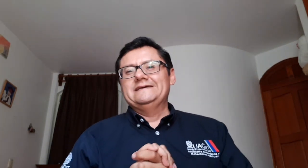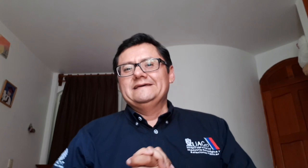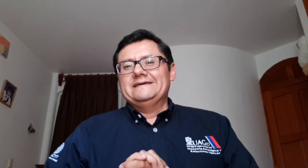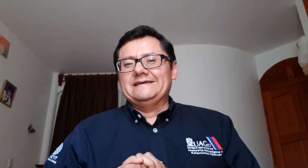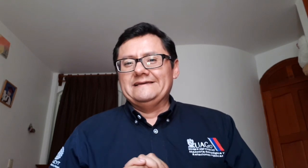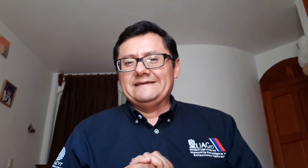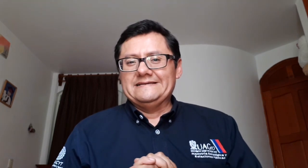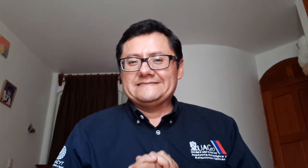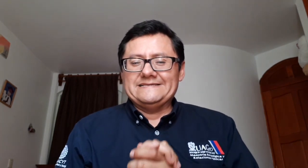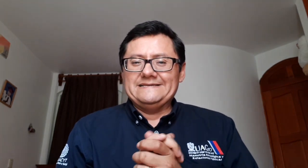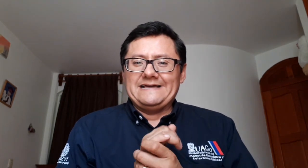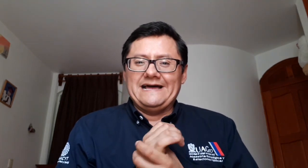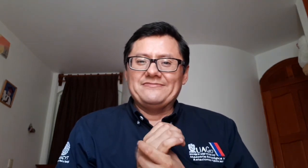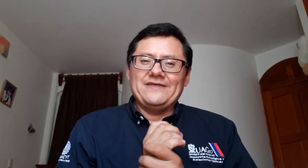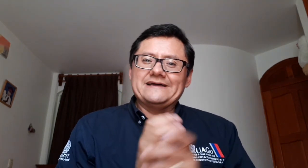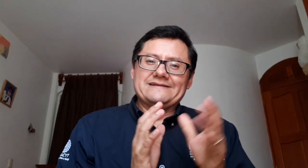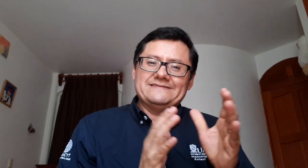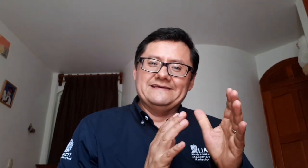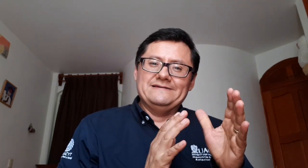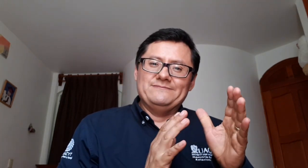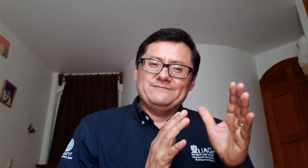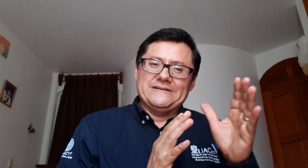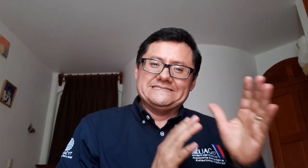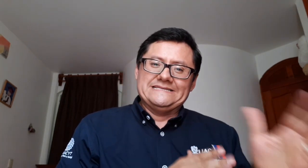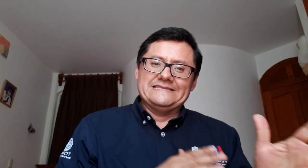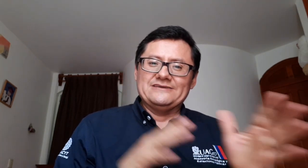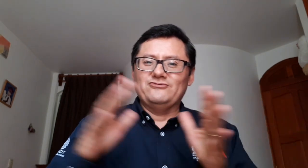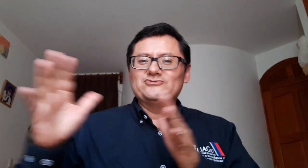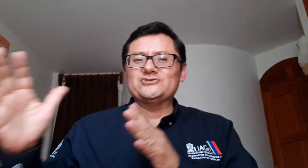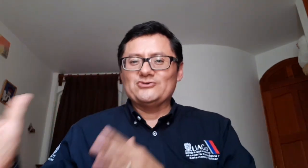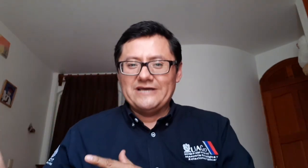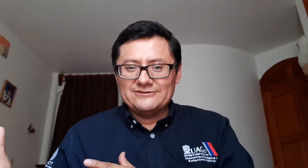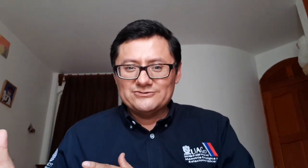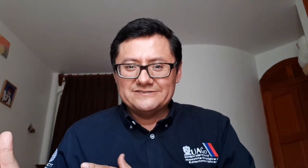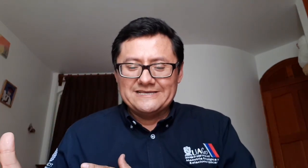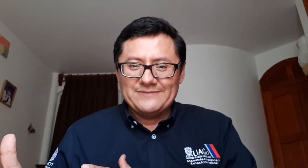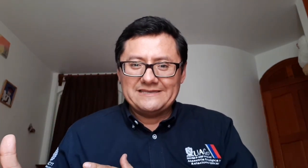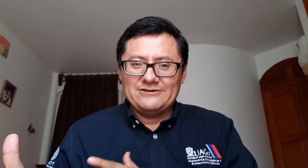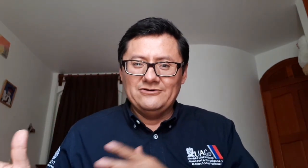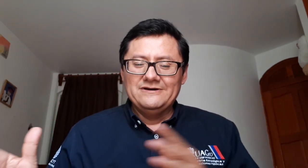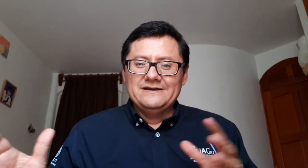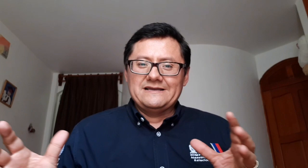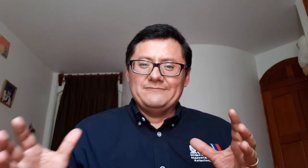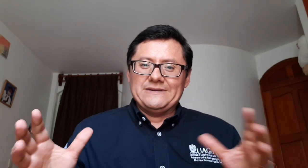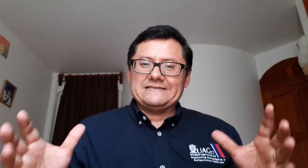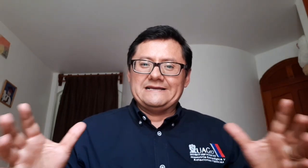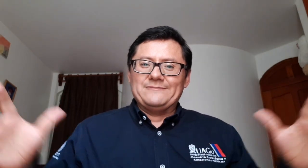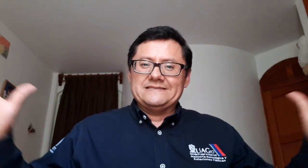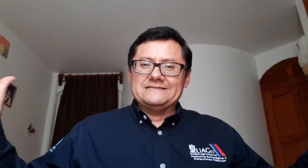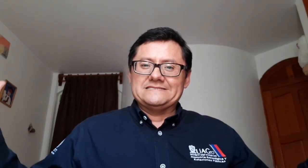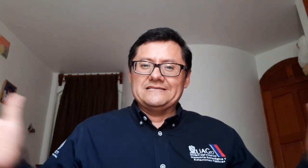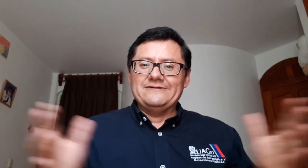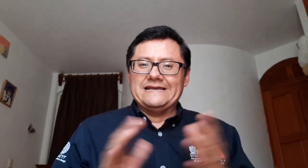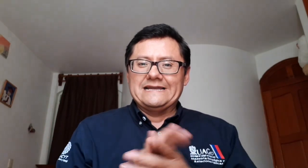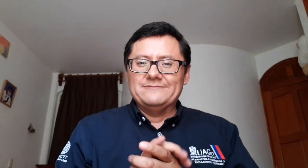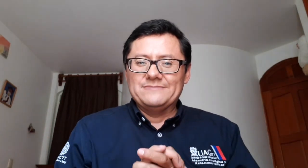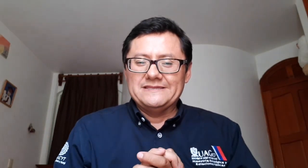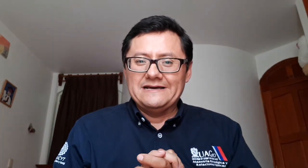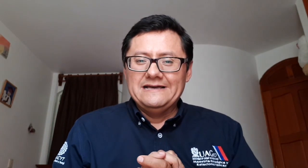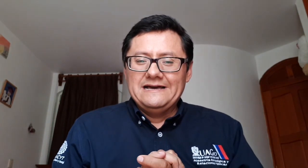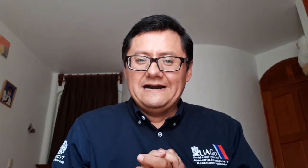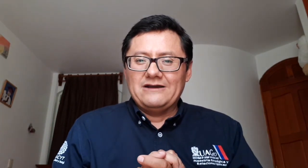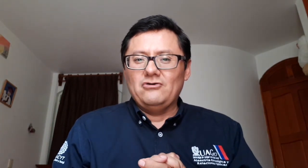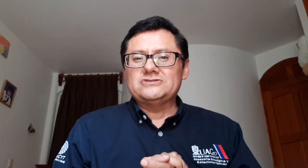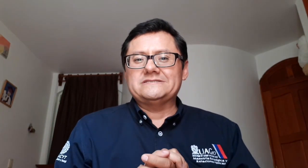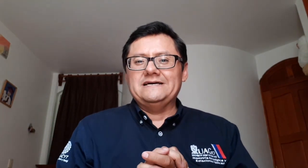que ese andar de presidente y funcionarios de México que prácticamente se daban la gran